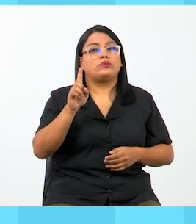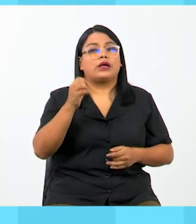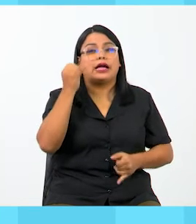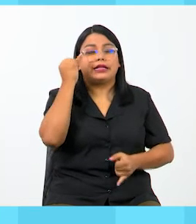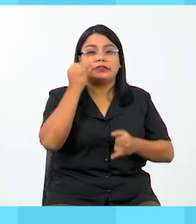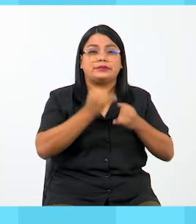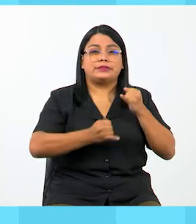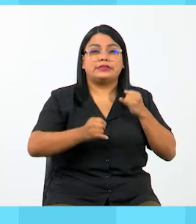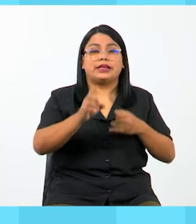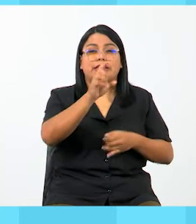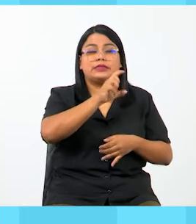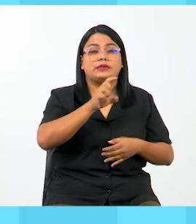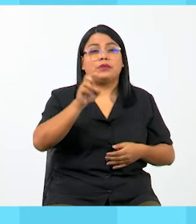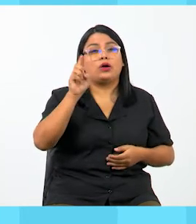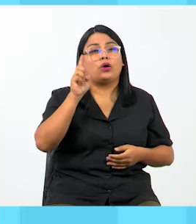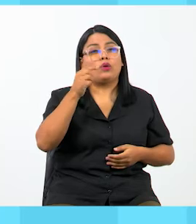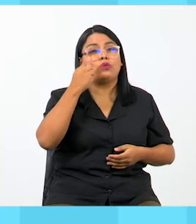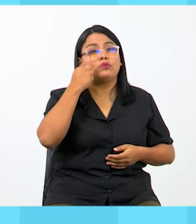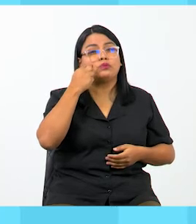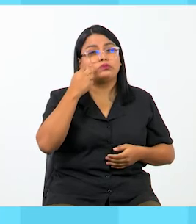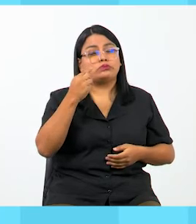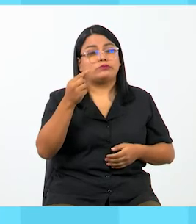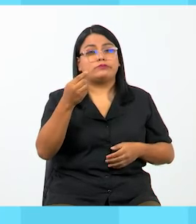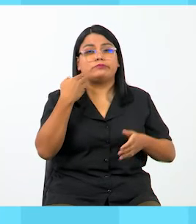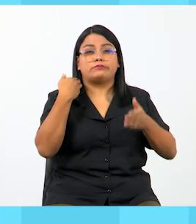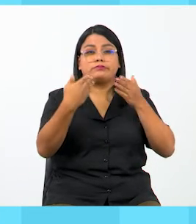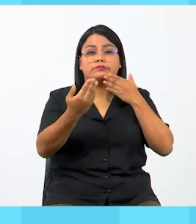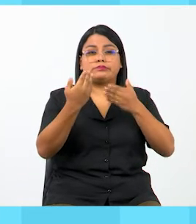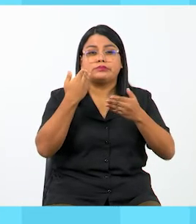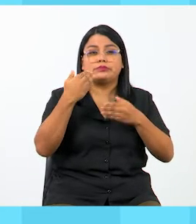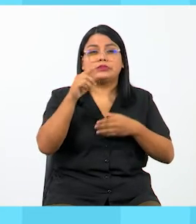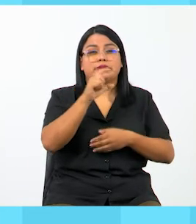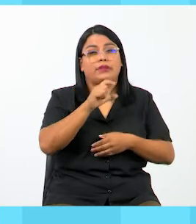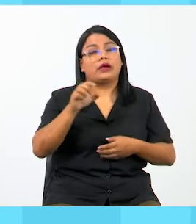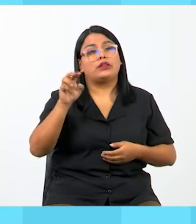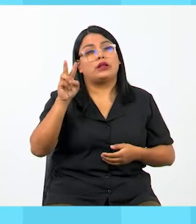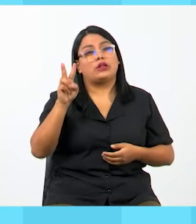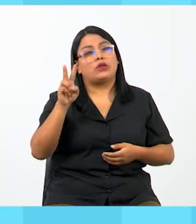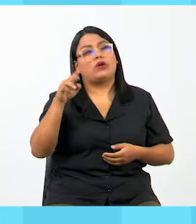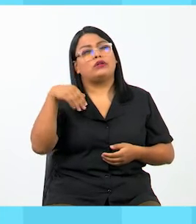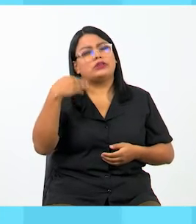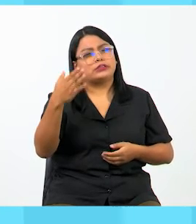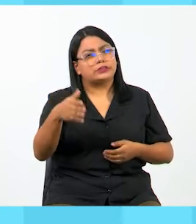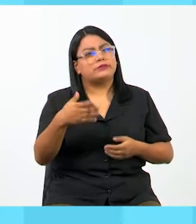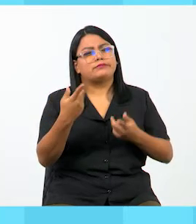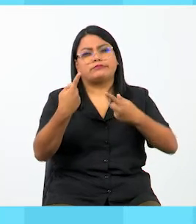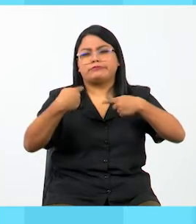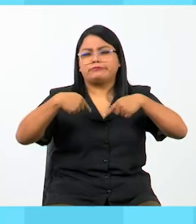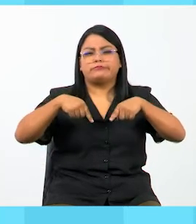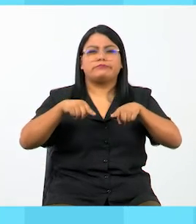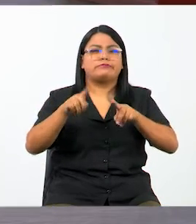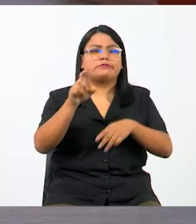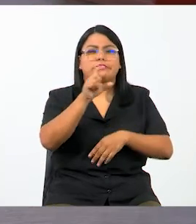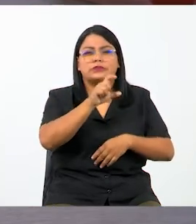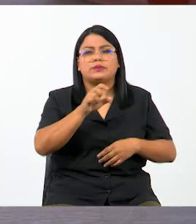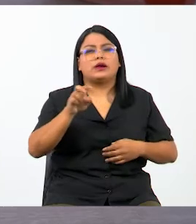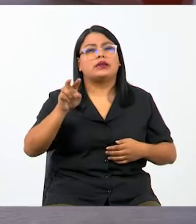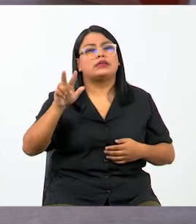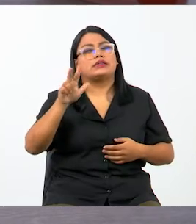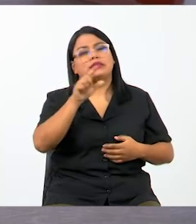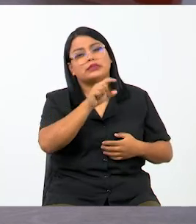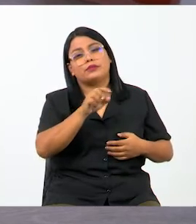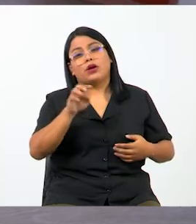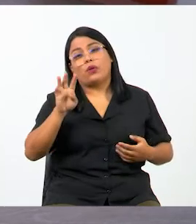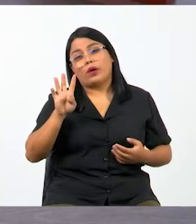se encuentran las orientaciones para la semana 2 y así sucesivamente con las semanas 3 y la semana 4. Muy